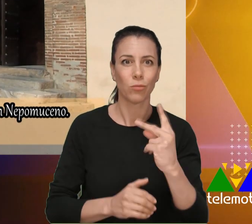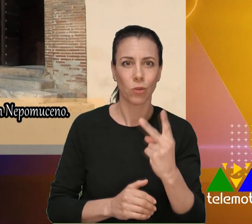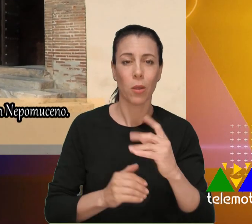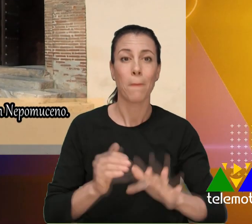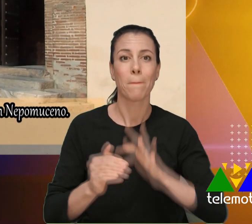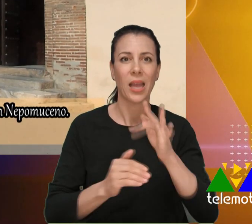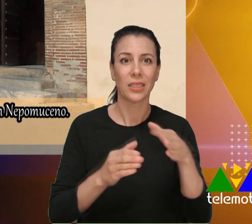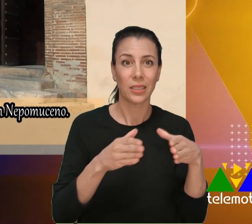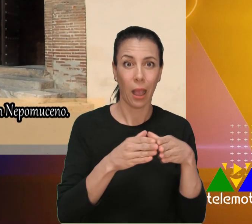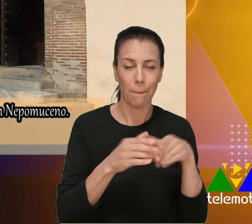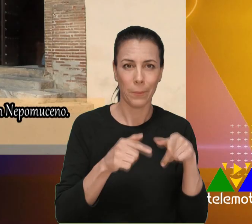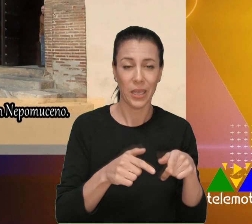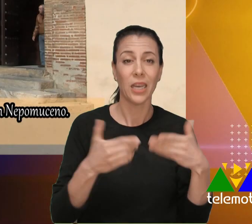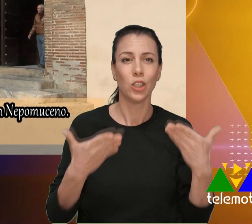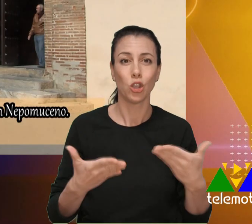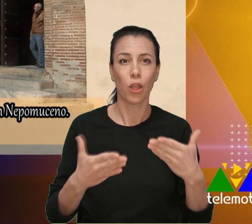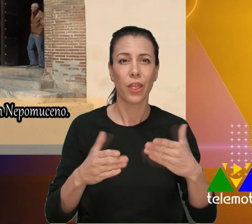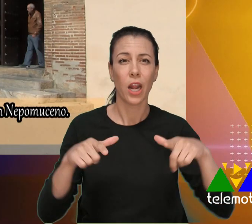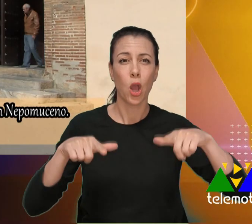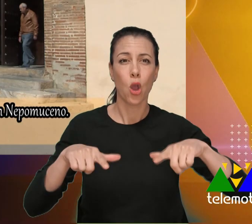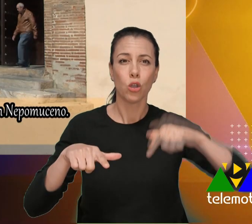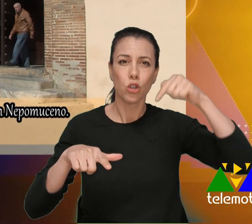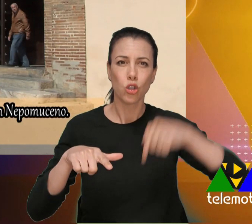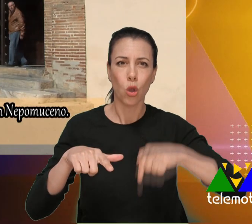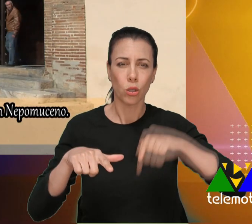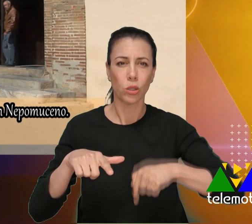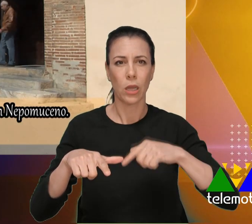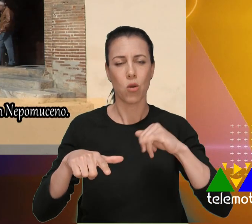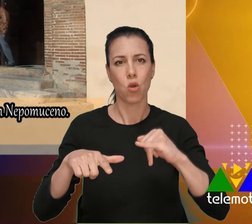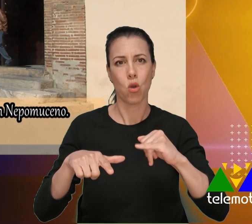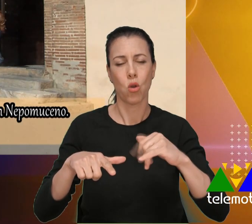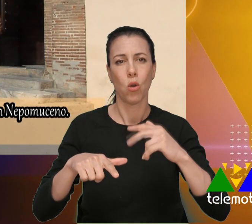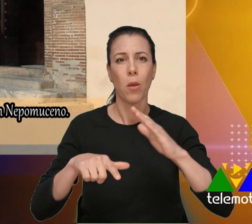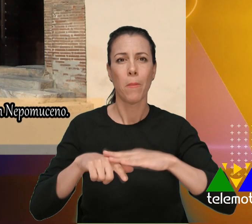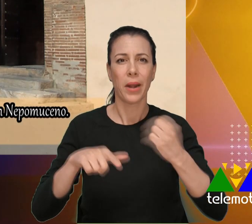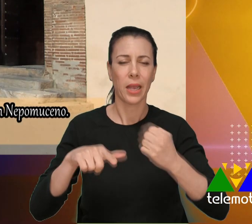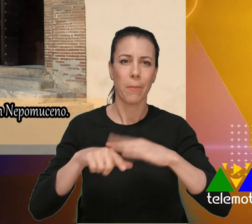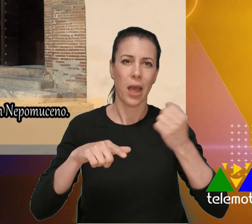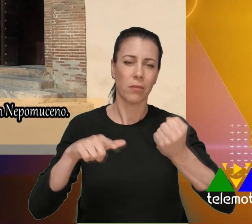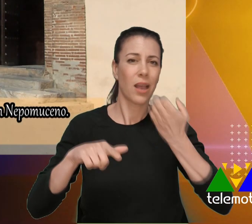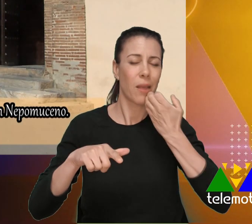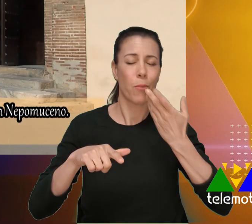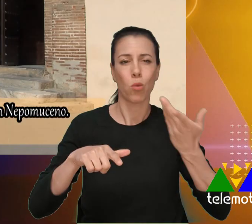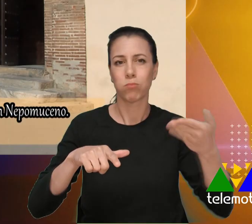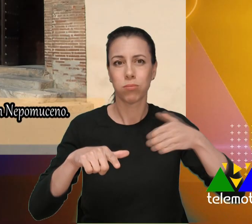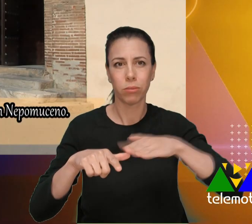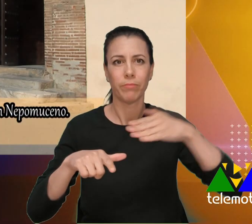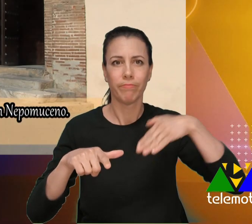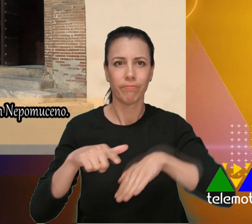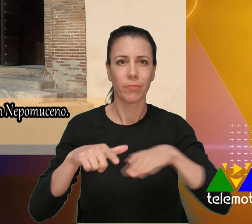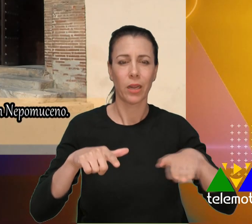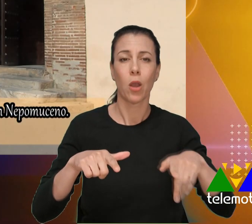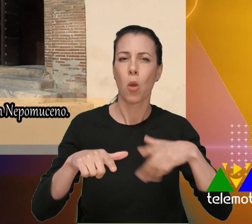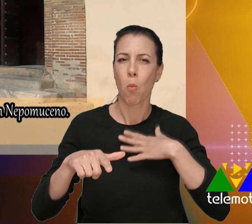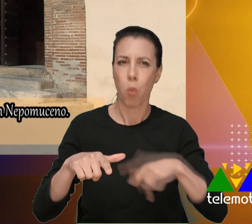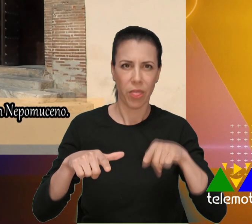una capilla. El sótano de esto se levantó con una crista para dar pie para enterramiento. Aquí debajo debe haber una